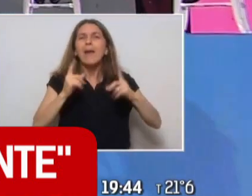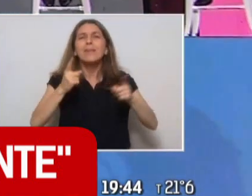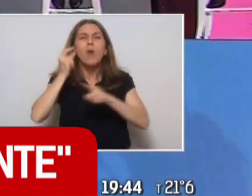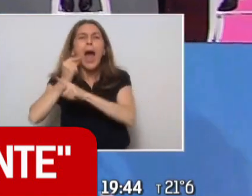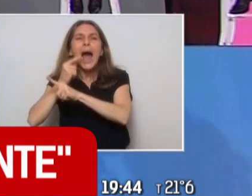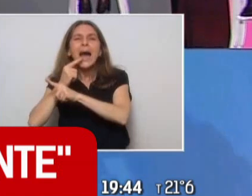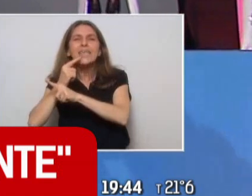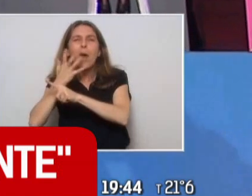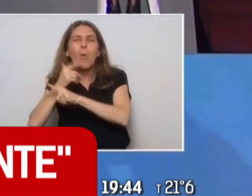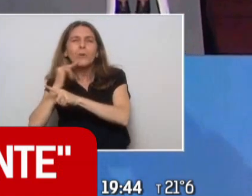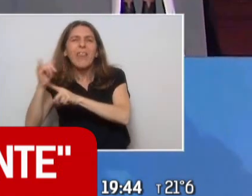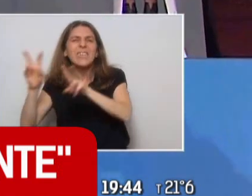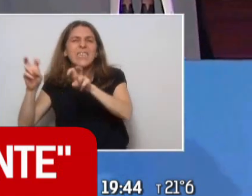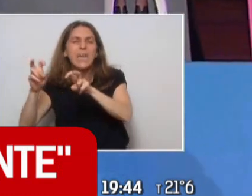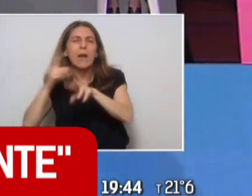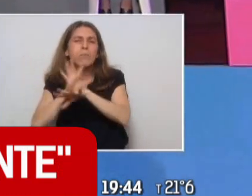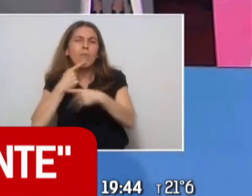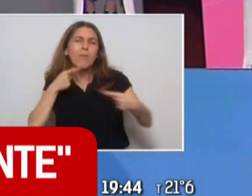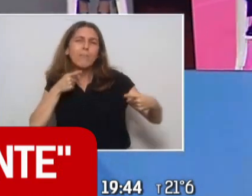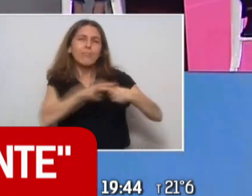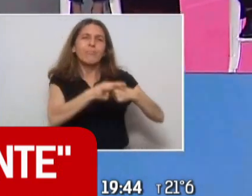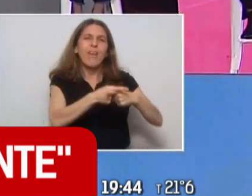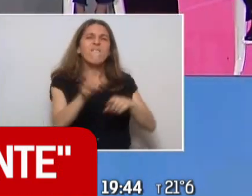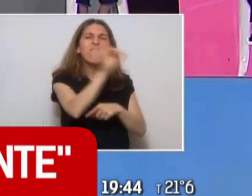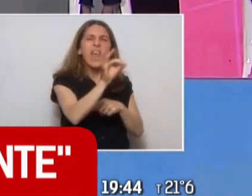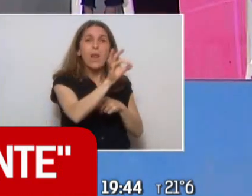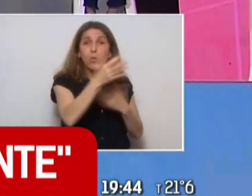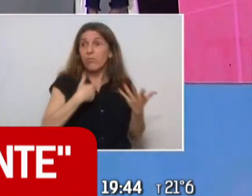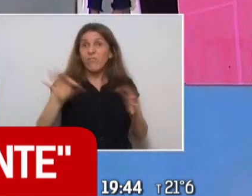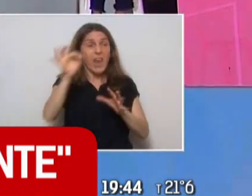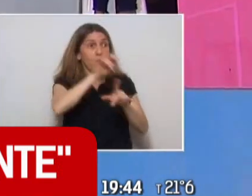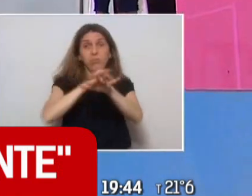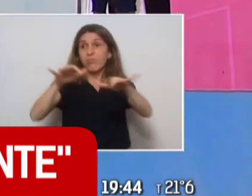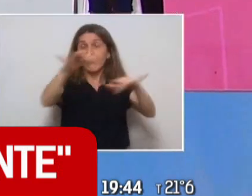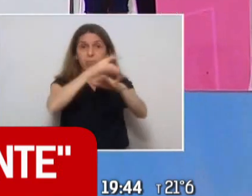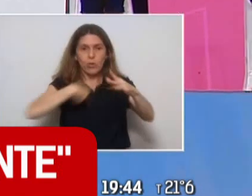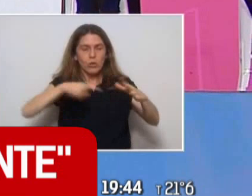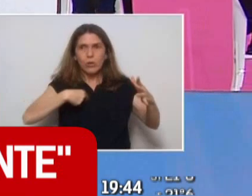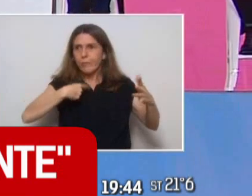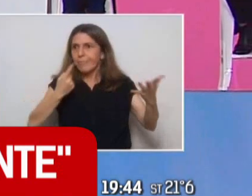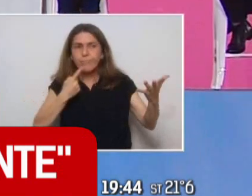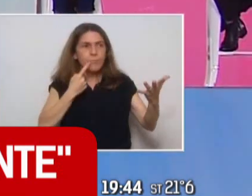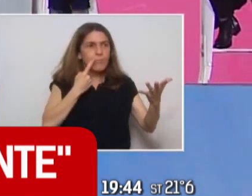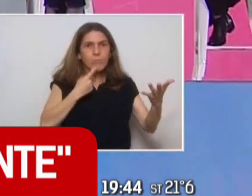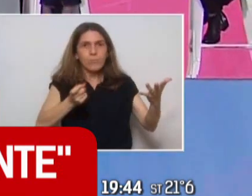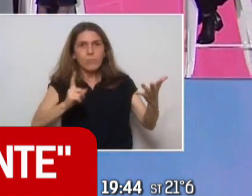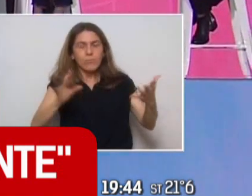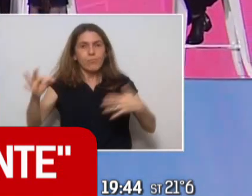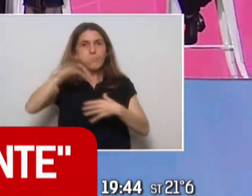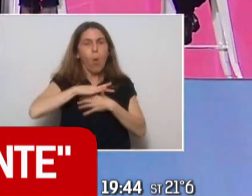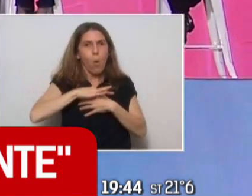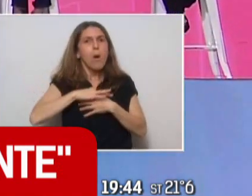a Axel, a un virus imperceptible al ojo humano, pero que era capaz de